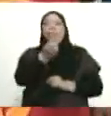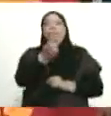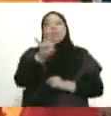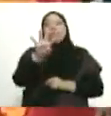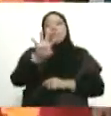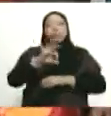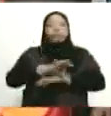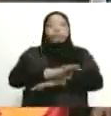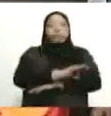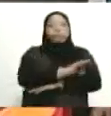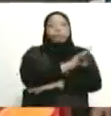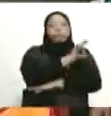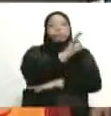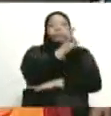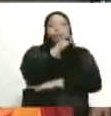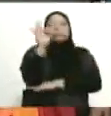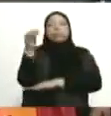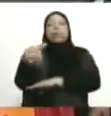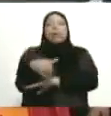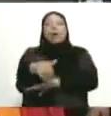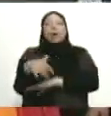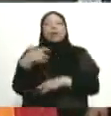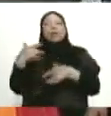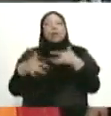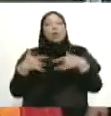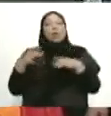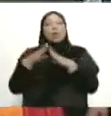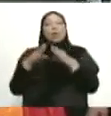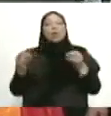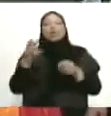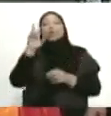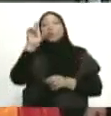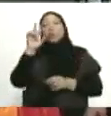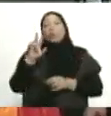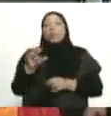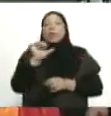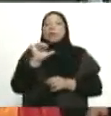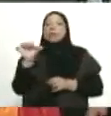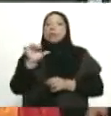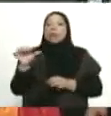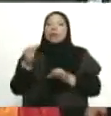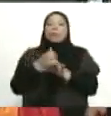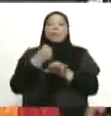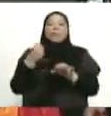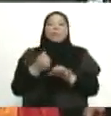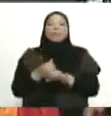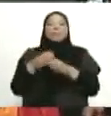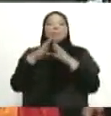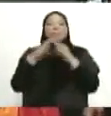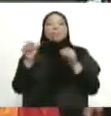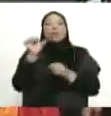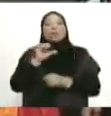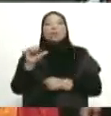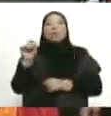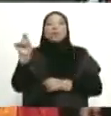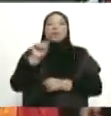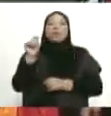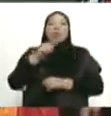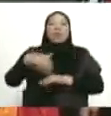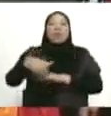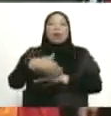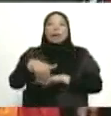24 horas del día en la calle, que están todos los días de la semana, todas las semanas del mes en la